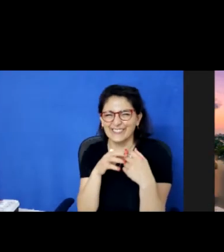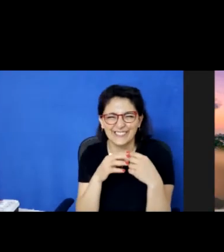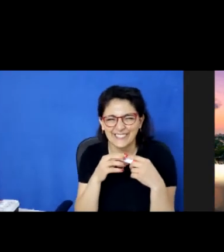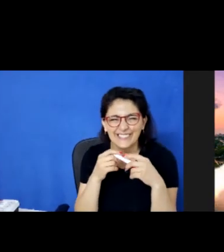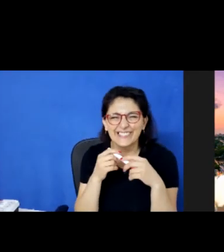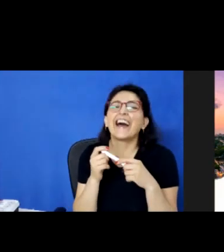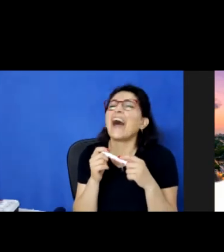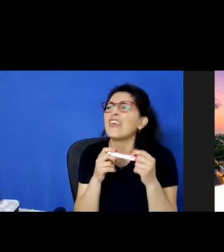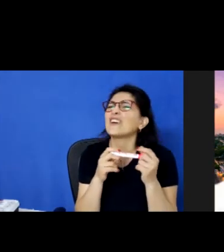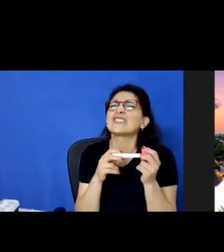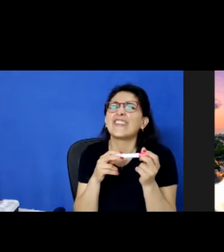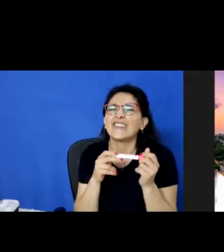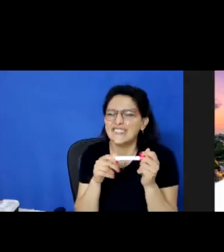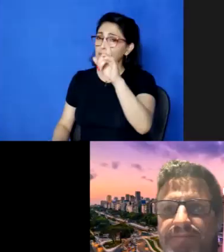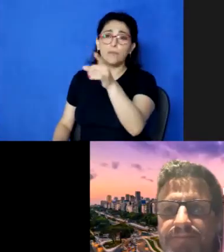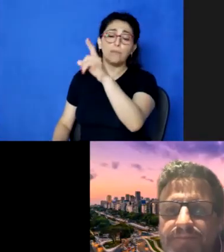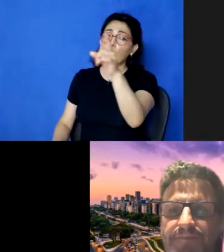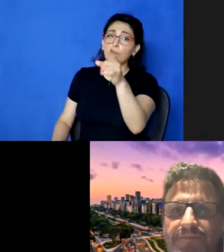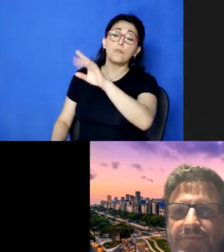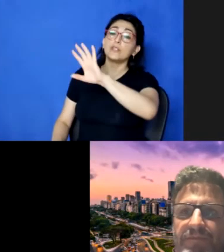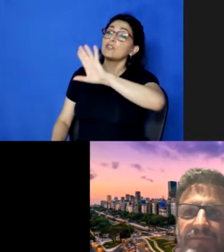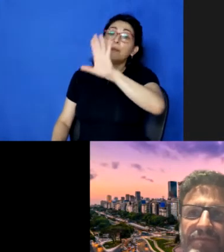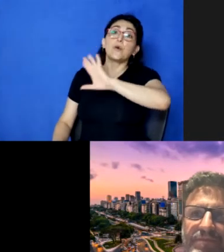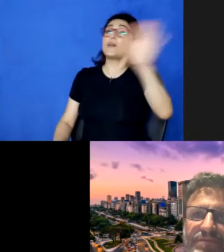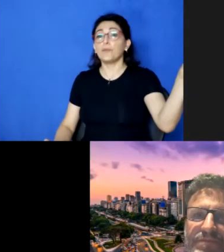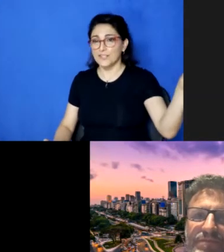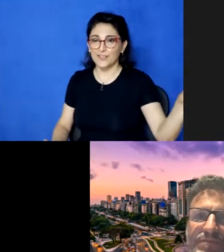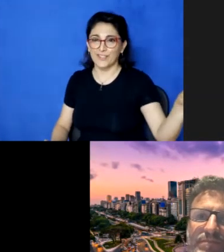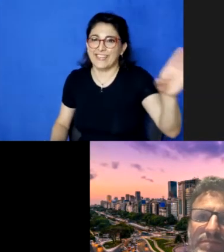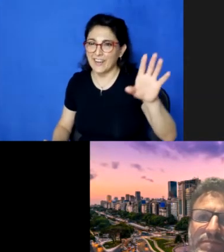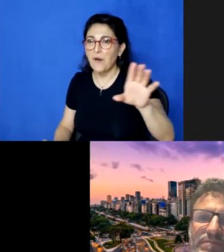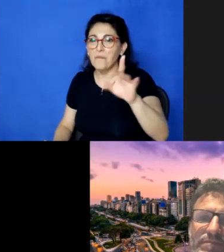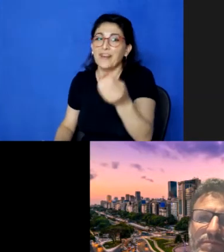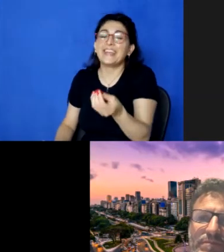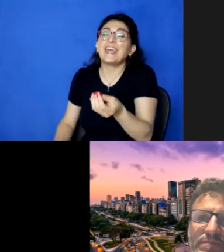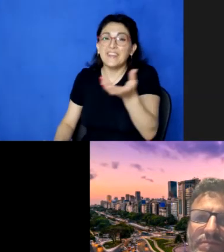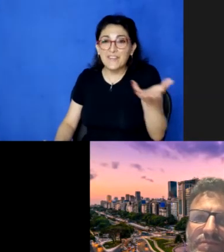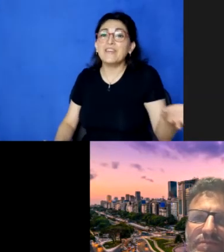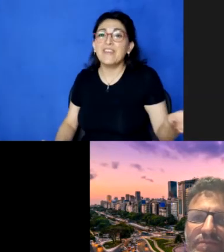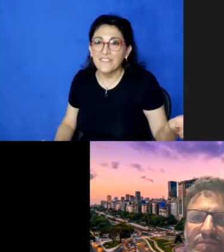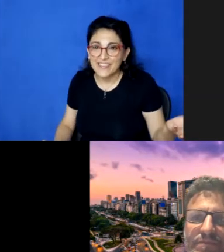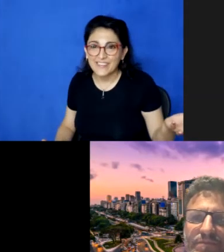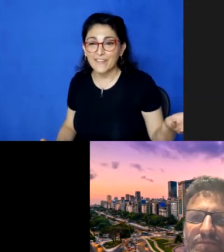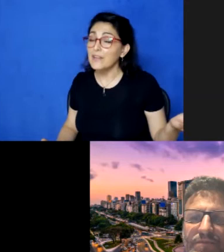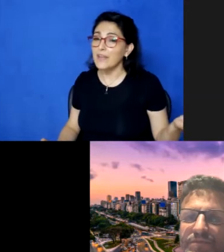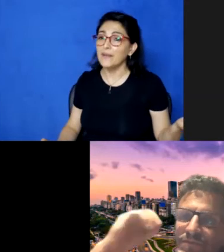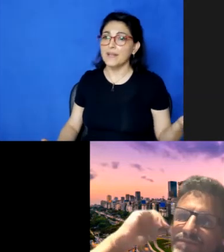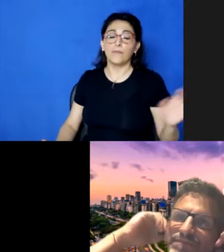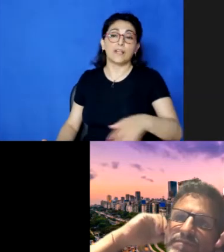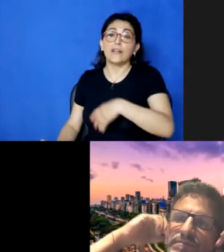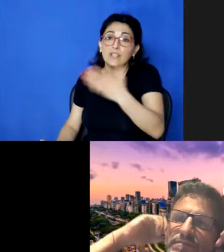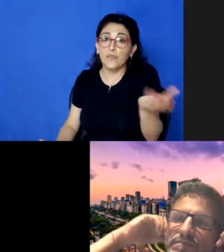Adiós, adiós. Chau. Mauro, me puse, no sabes cuántos proyectos que tengo, pero hay que ver